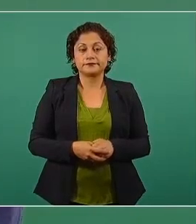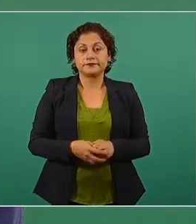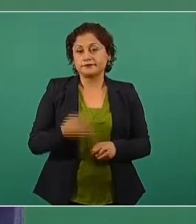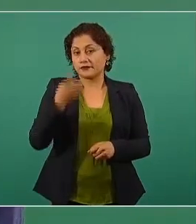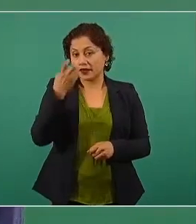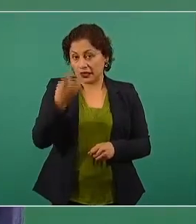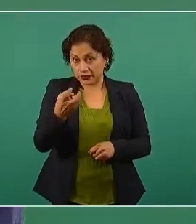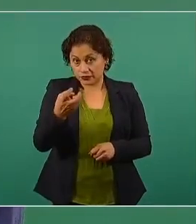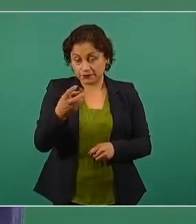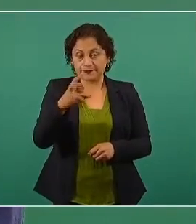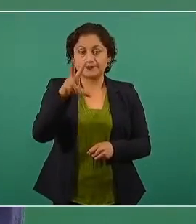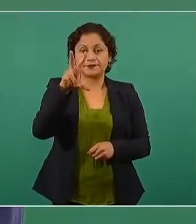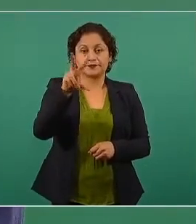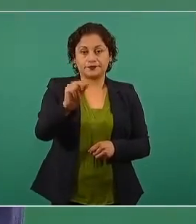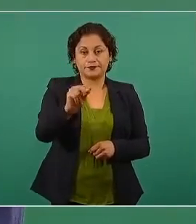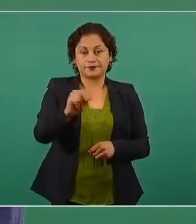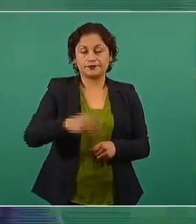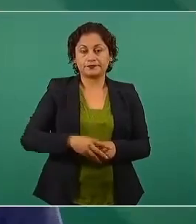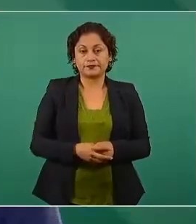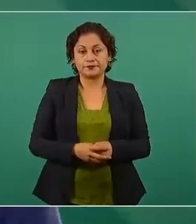Eso no,